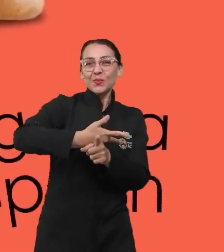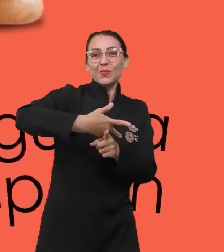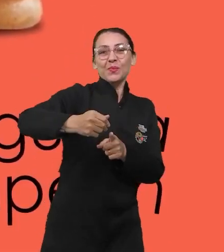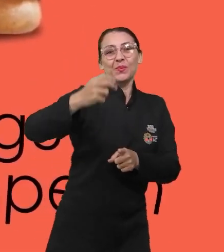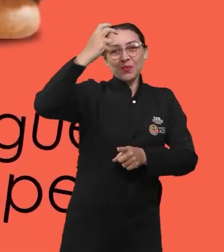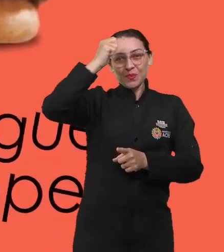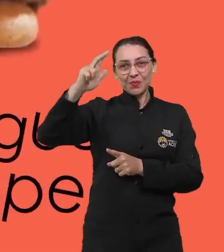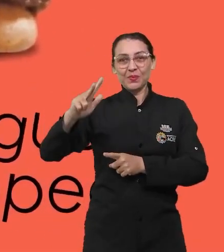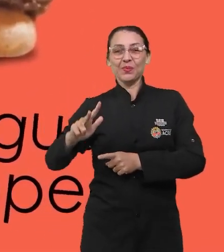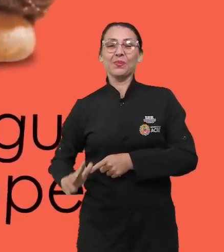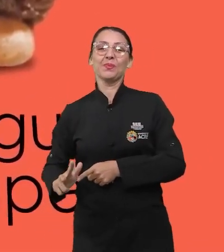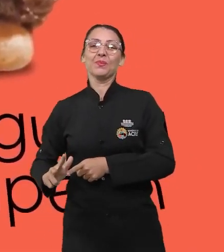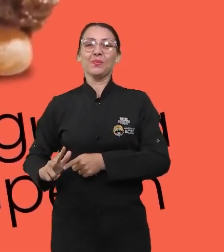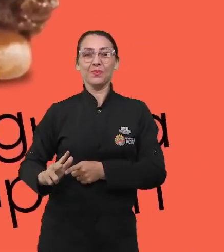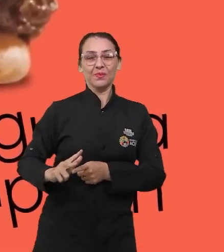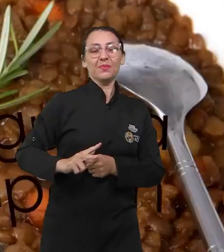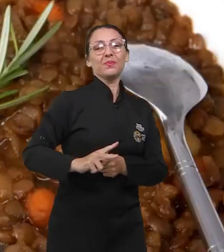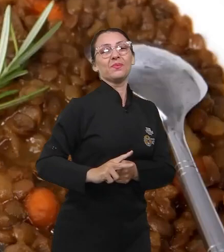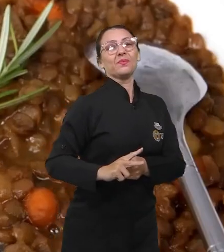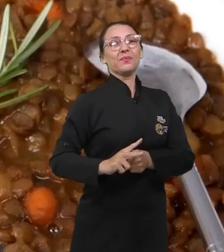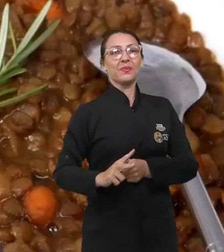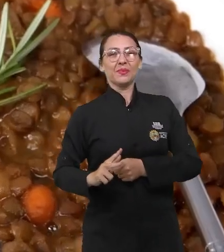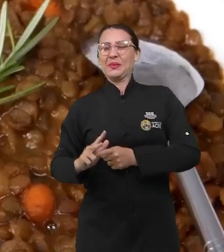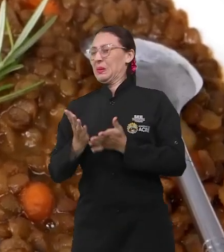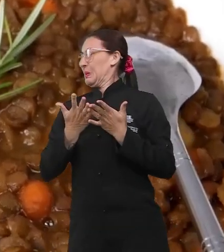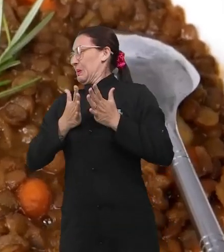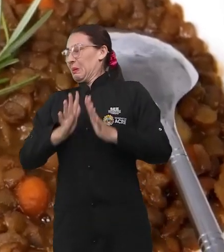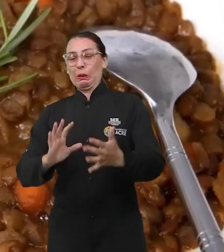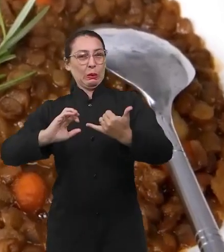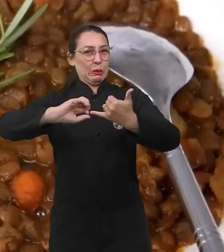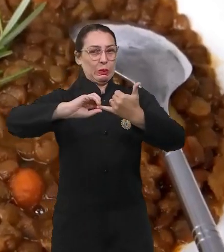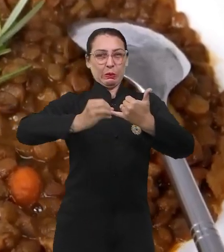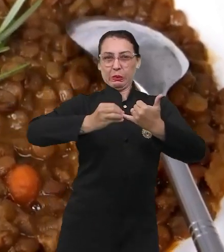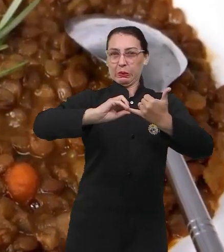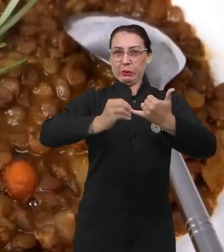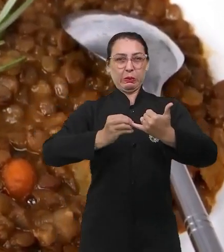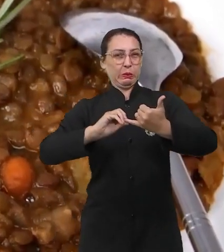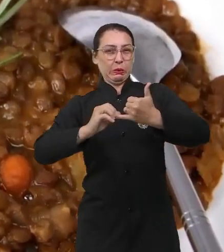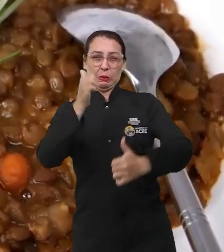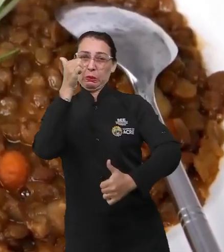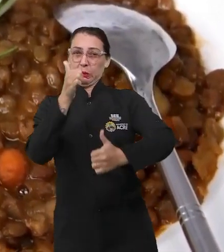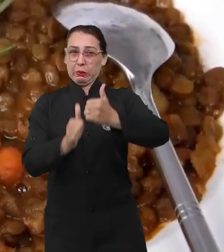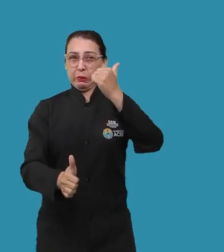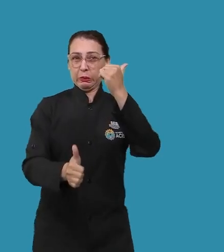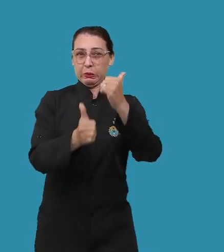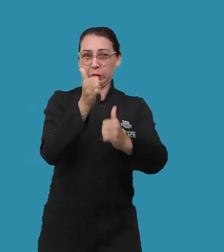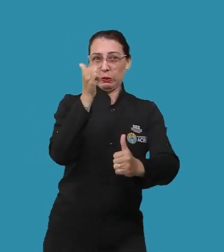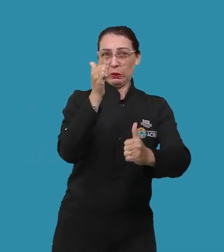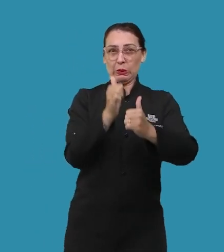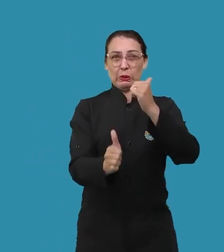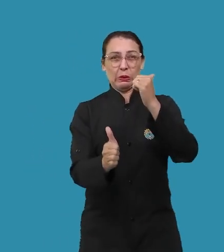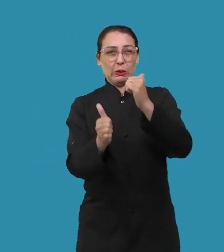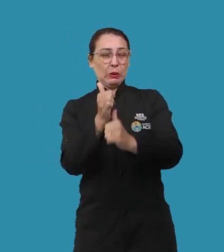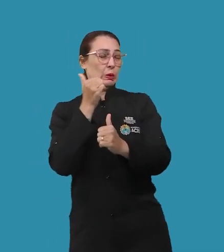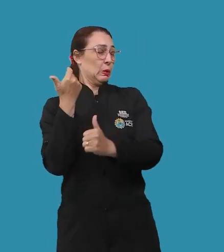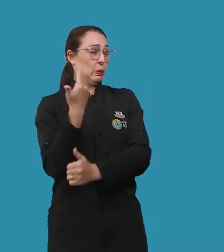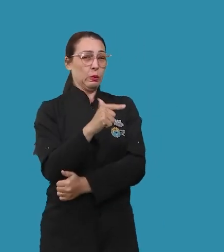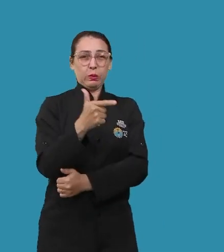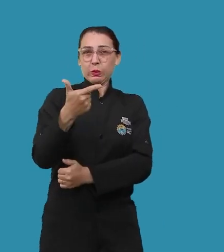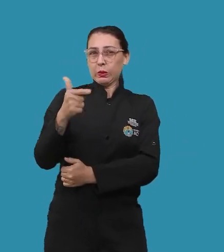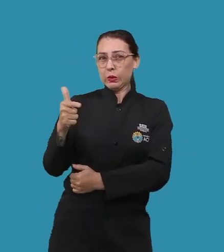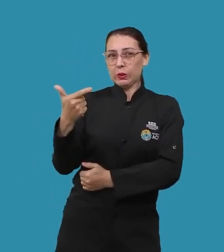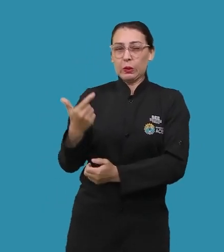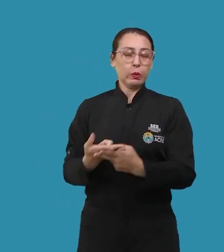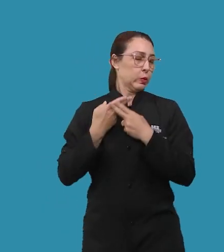un campeón. Yo ya no quiero comer más guiso, porque me tienen